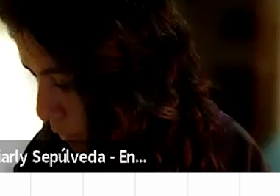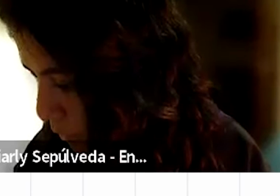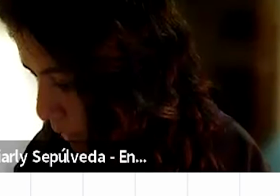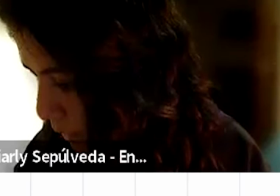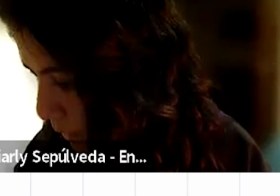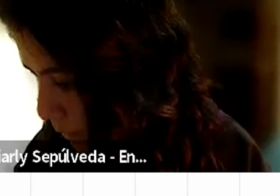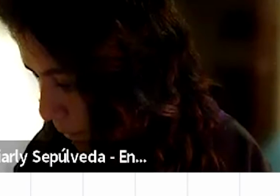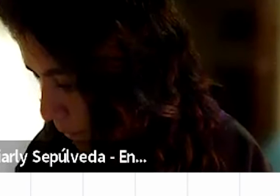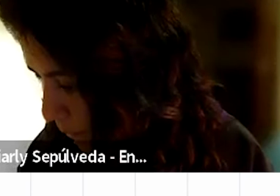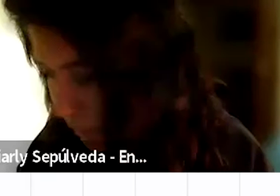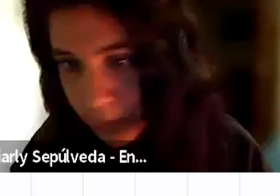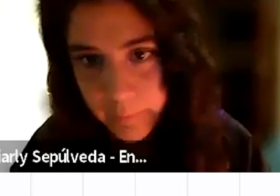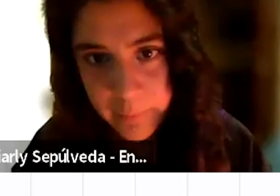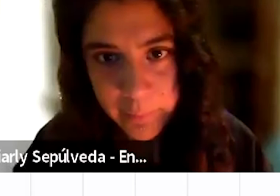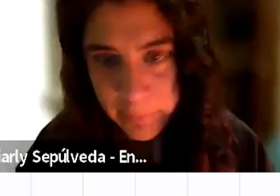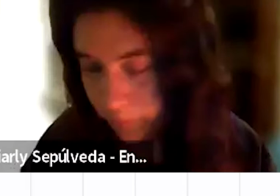eso.